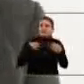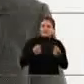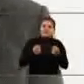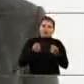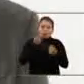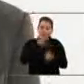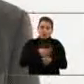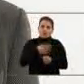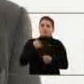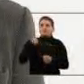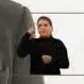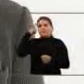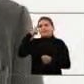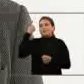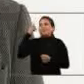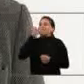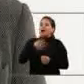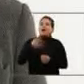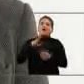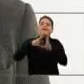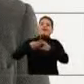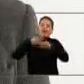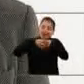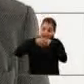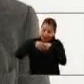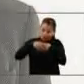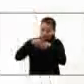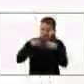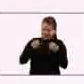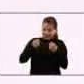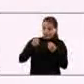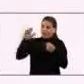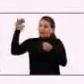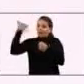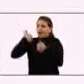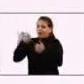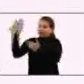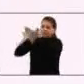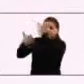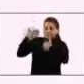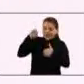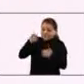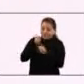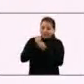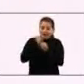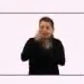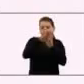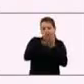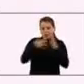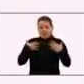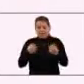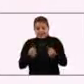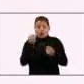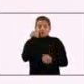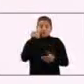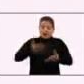Nacional Integrado de Salud. Creemos que debe ser mucho más amigable para los jóvenes. Para eso trabajamos en el sistema con